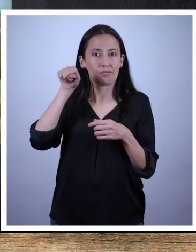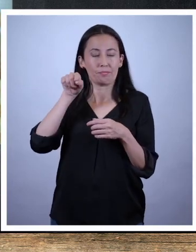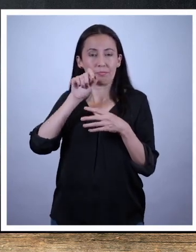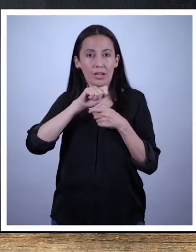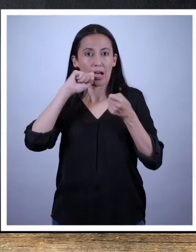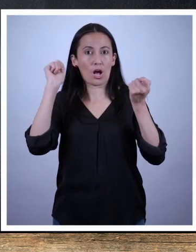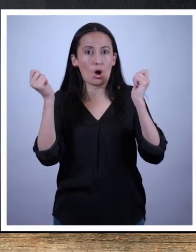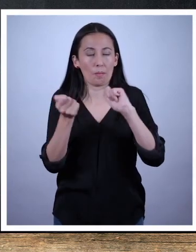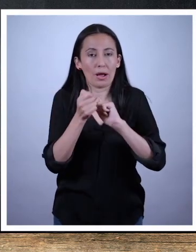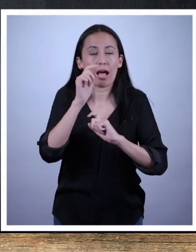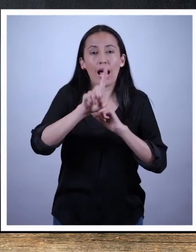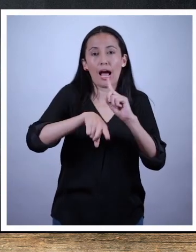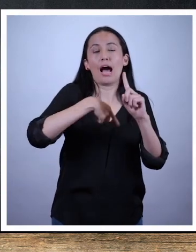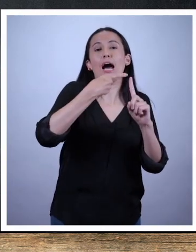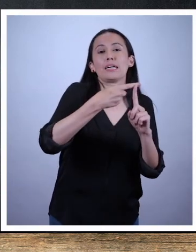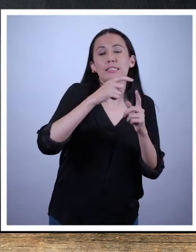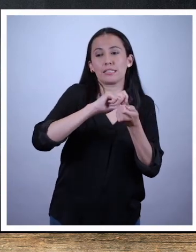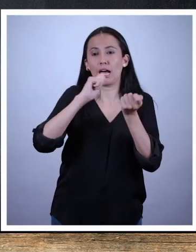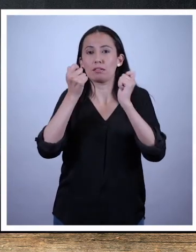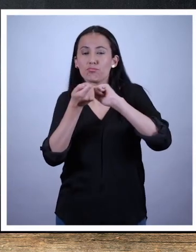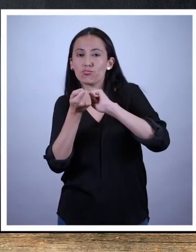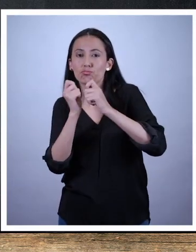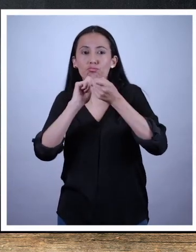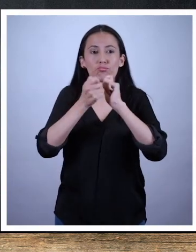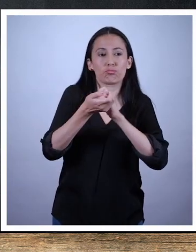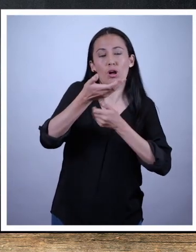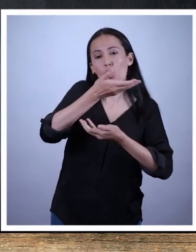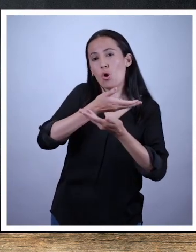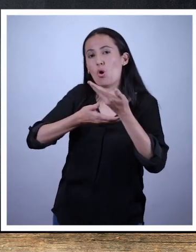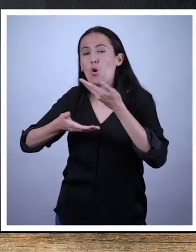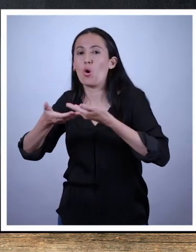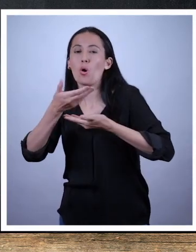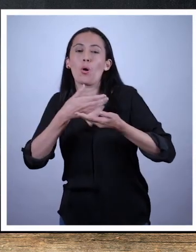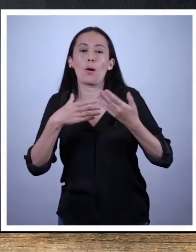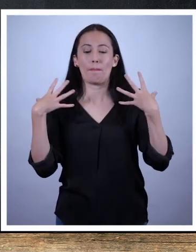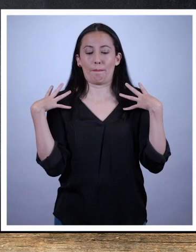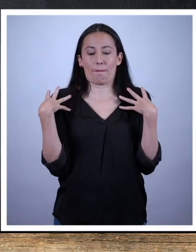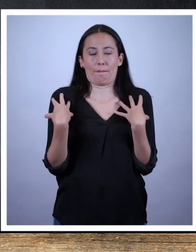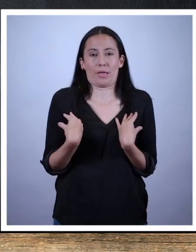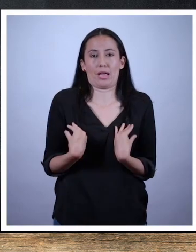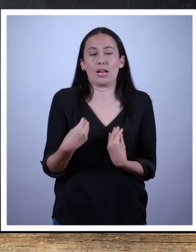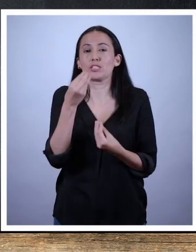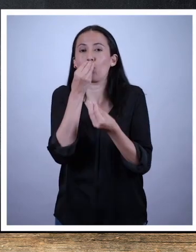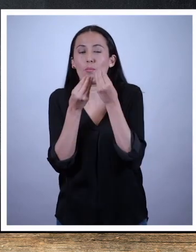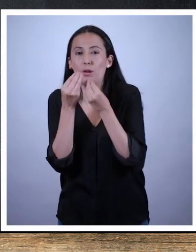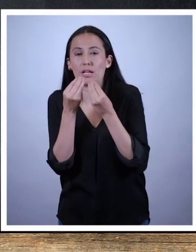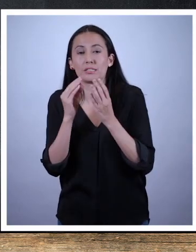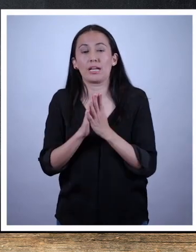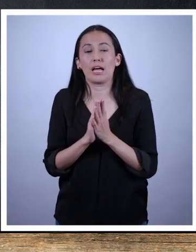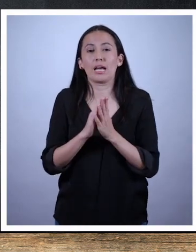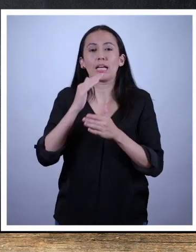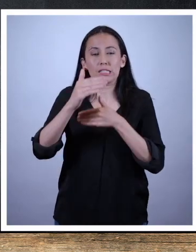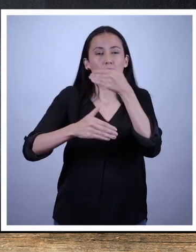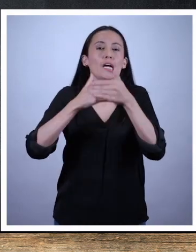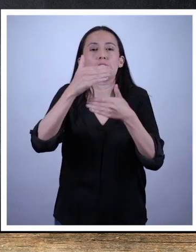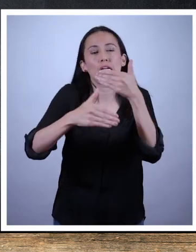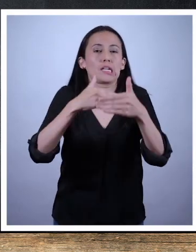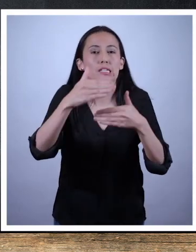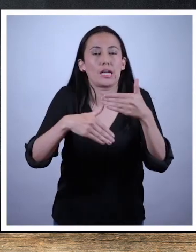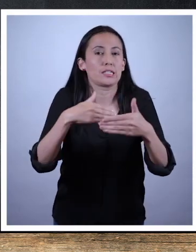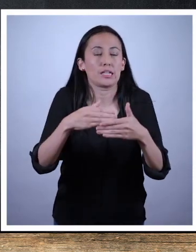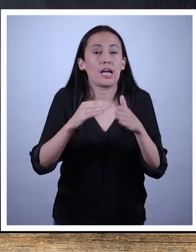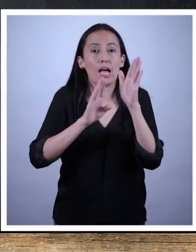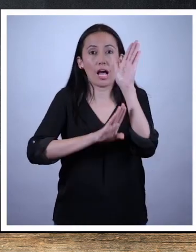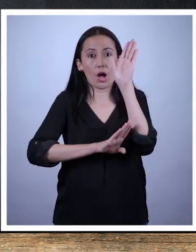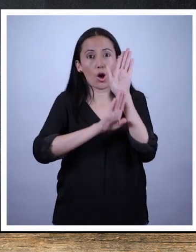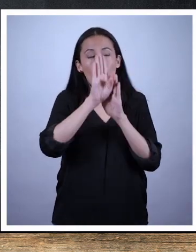trabajadores. Esto evolucionó hasta que comenzaron a intercambiar elementos, como por ejemplo pieles y comida con otras tribus, y